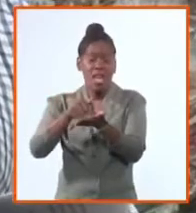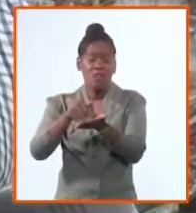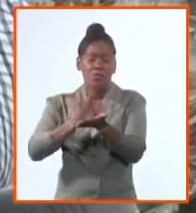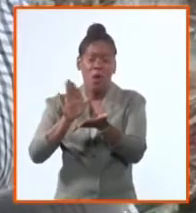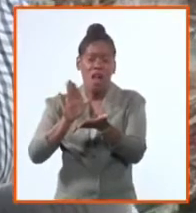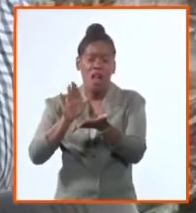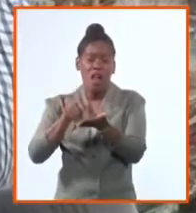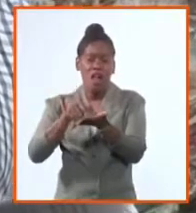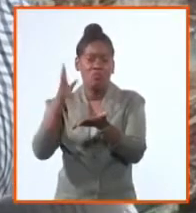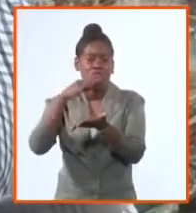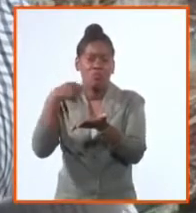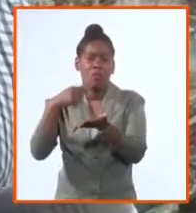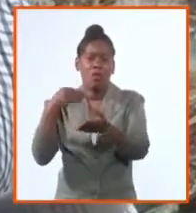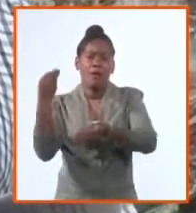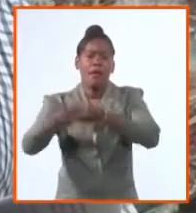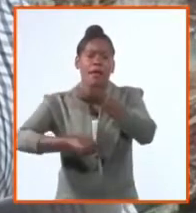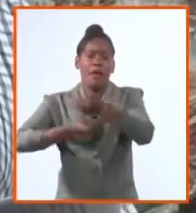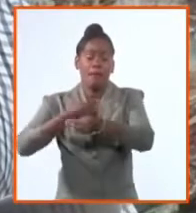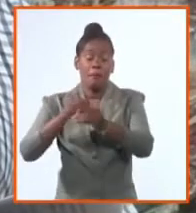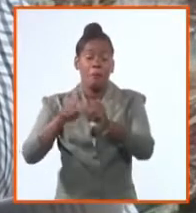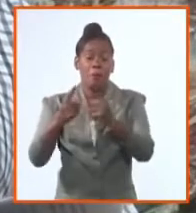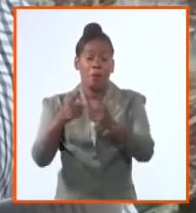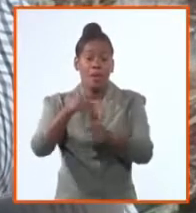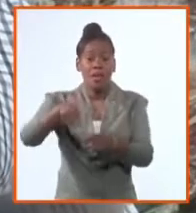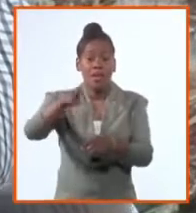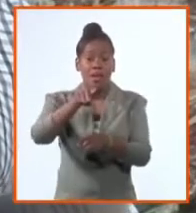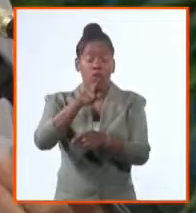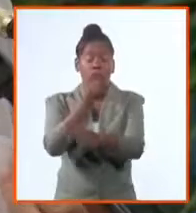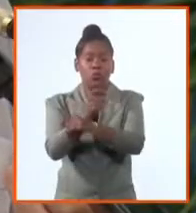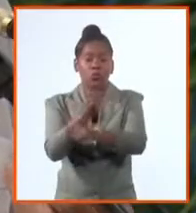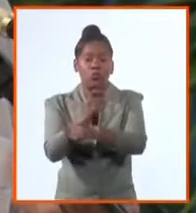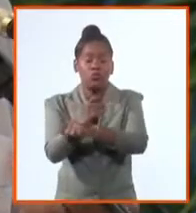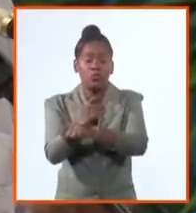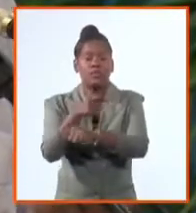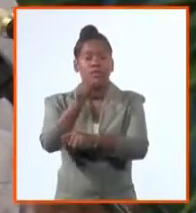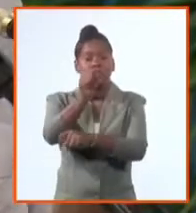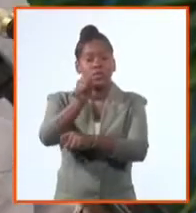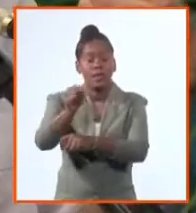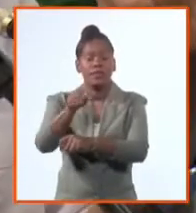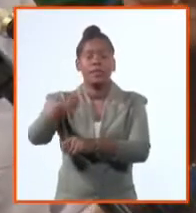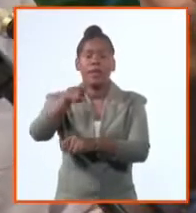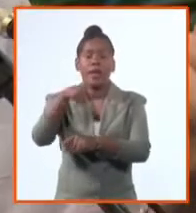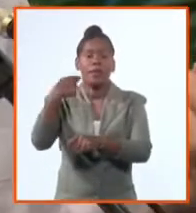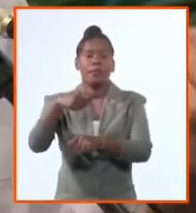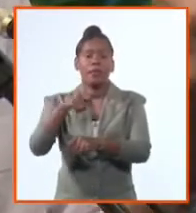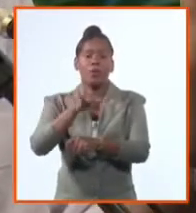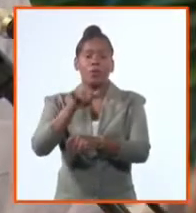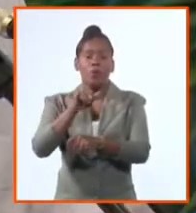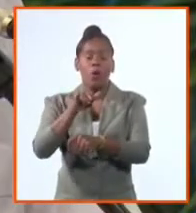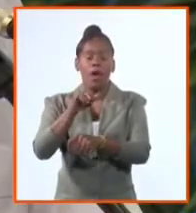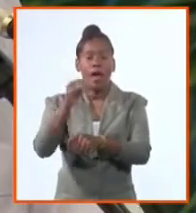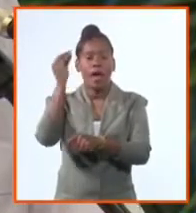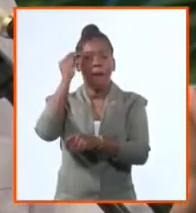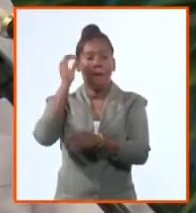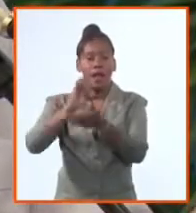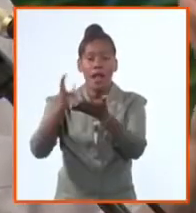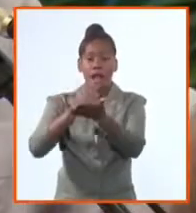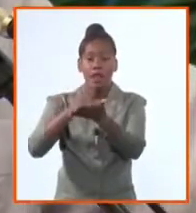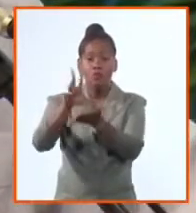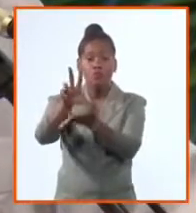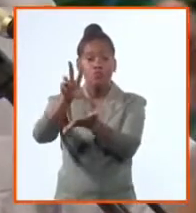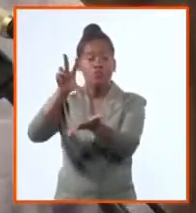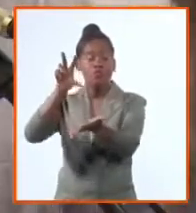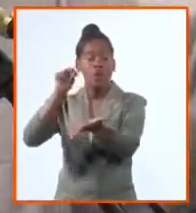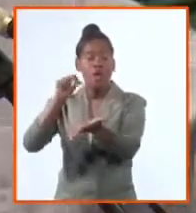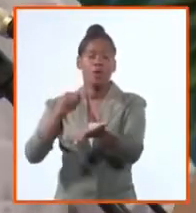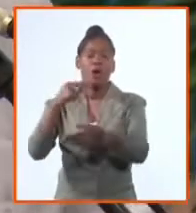resúmenes. Yo he tenido casos de estudiantes que no se pueden graduar porque cuando tuvieron que estudiar los problemas del